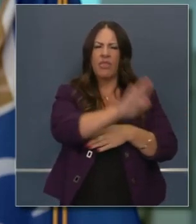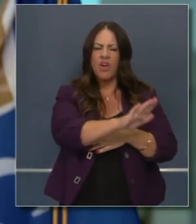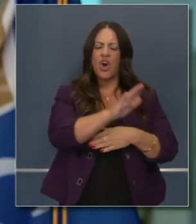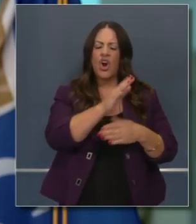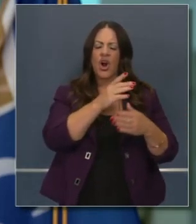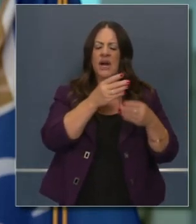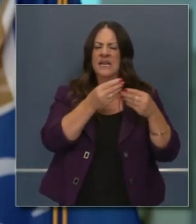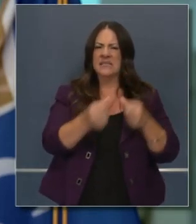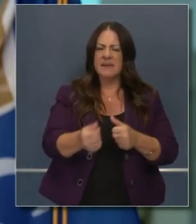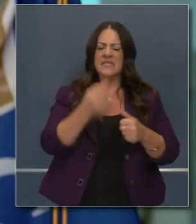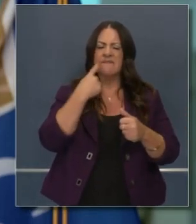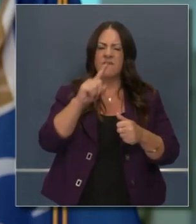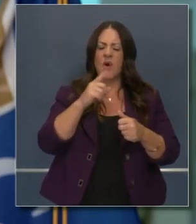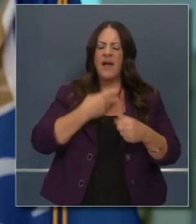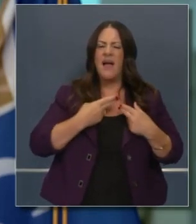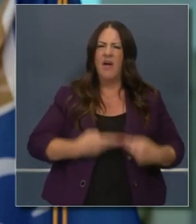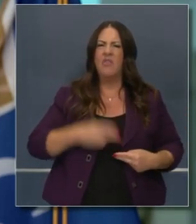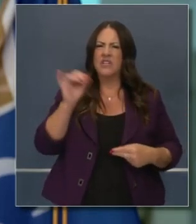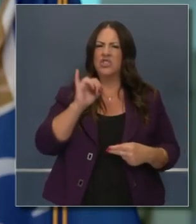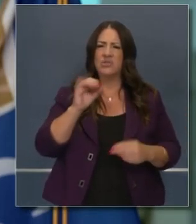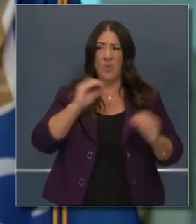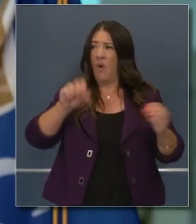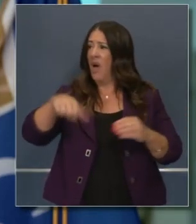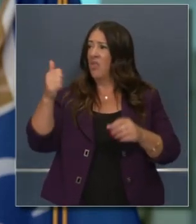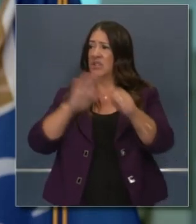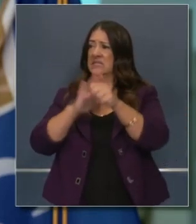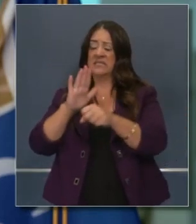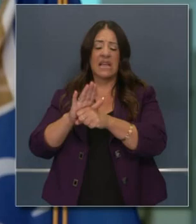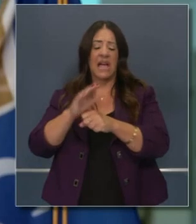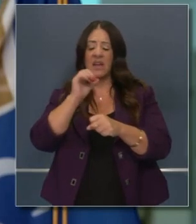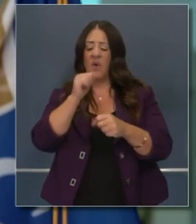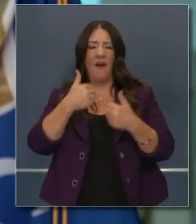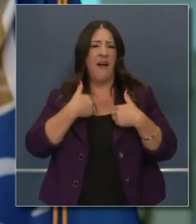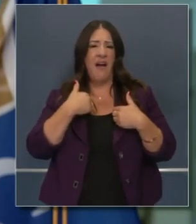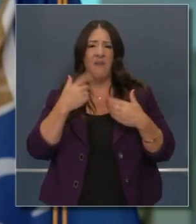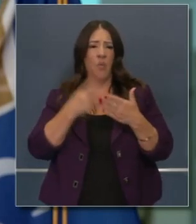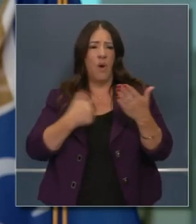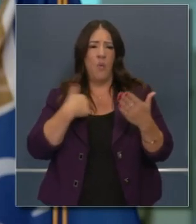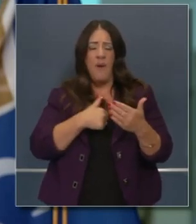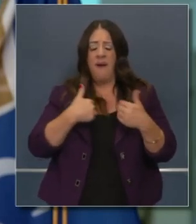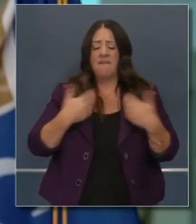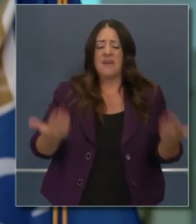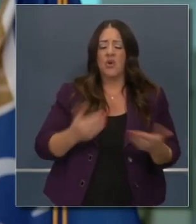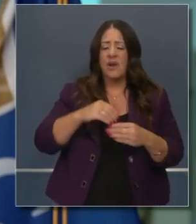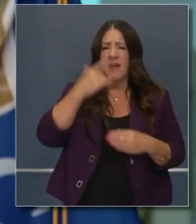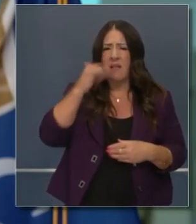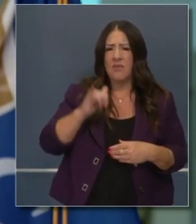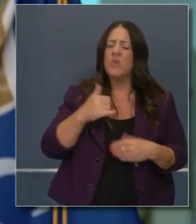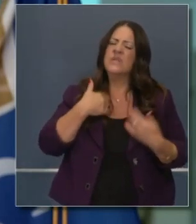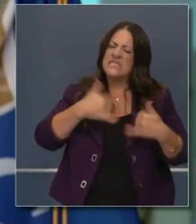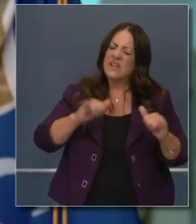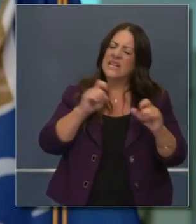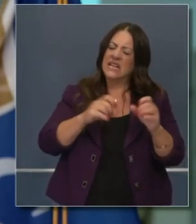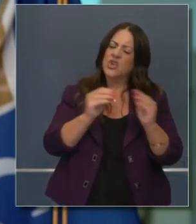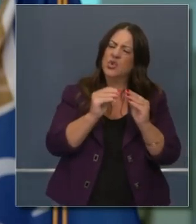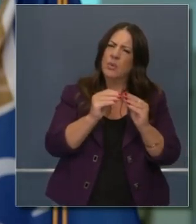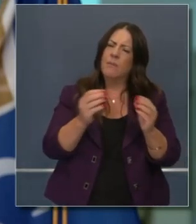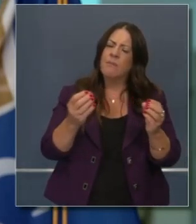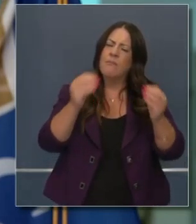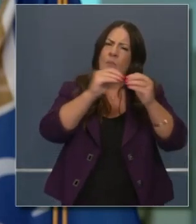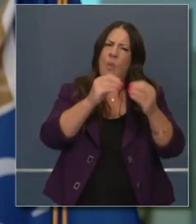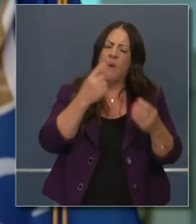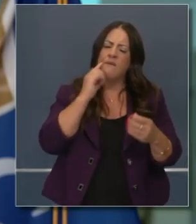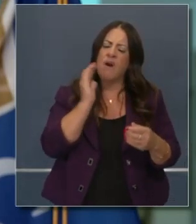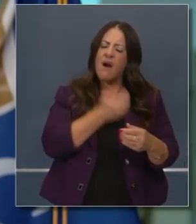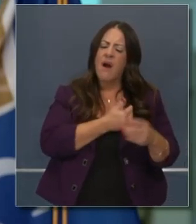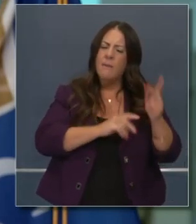subvencionando el costo de salubridad que California, ningún otro estado ha podido replicar esto. Nosotros reconocemos que nos falta mucho trabajo por